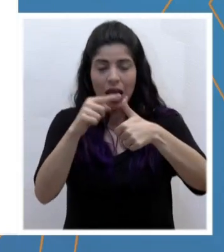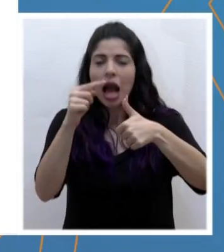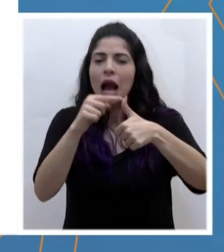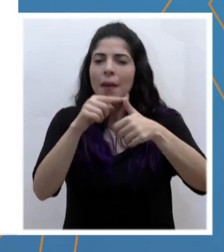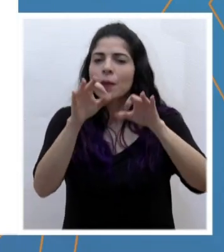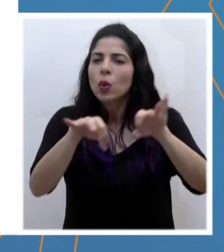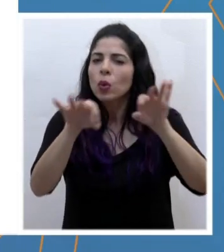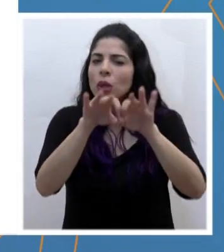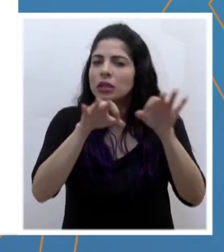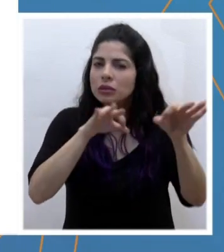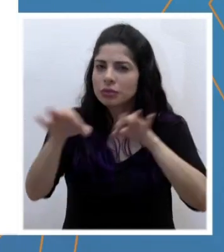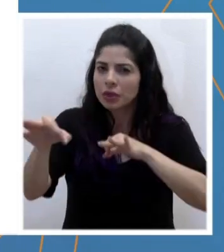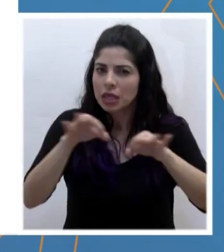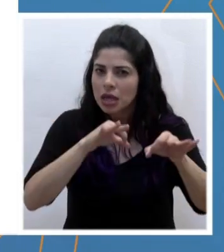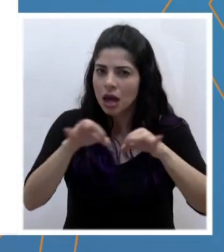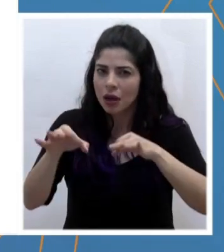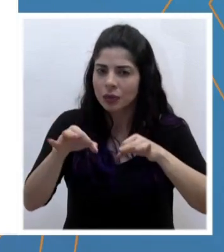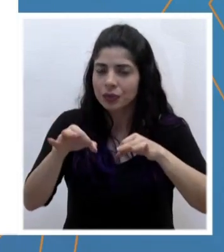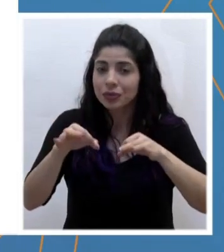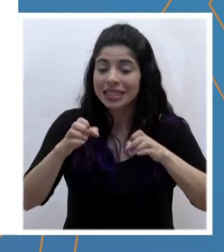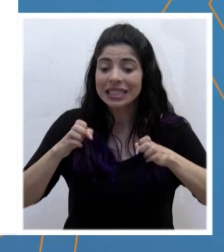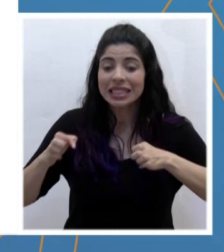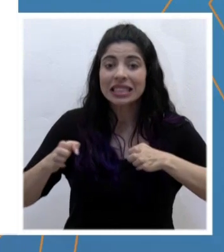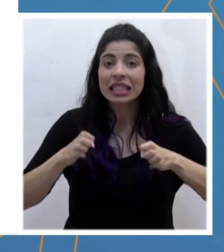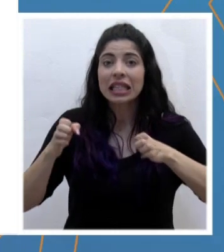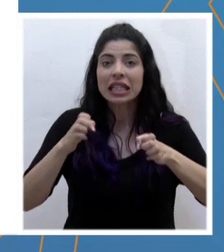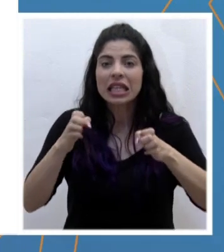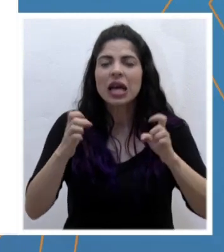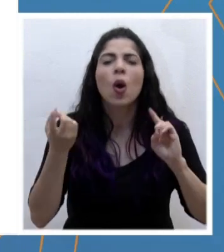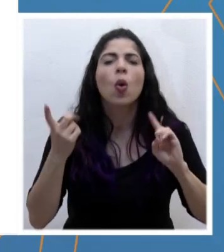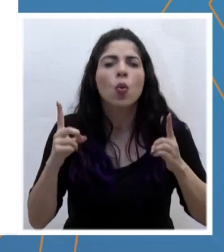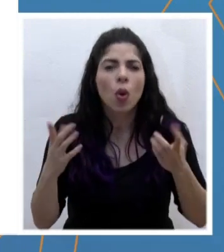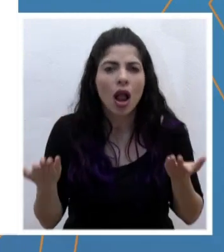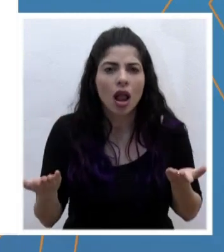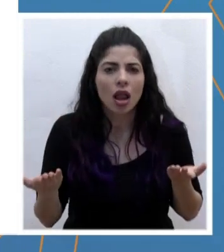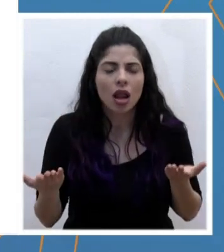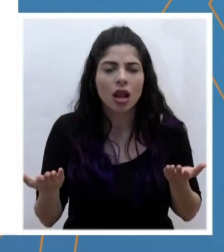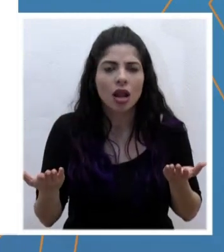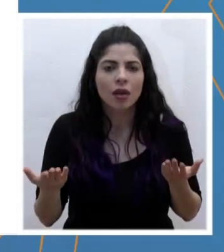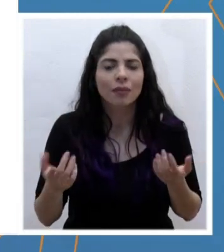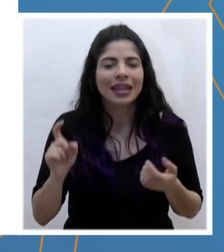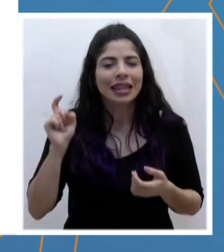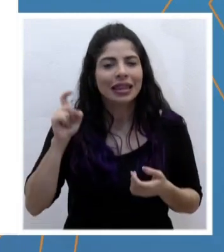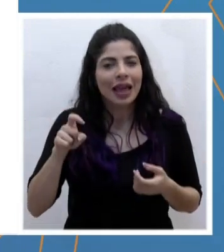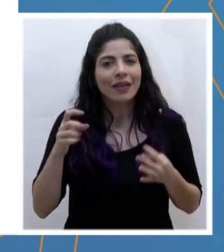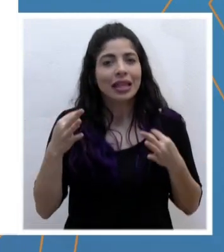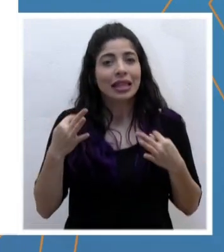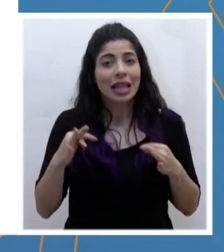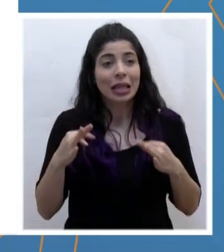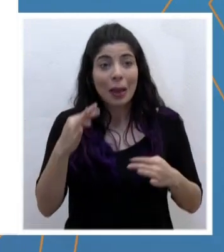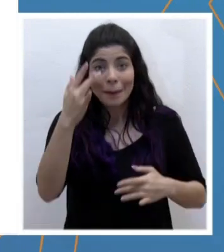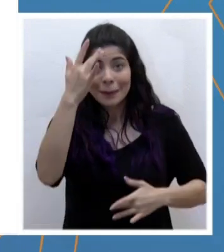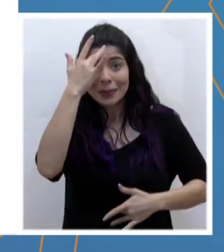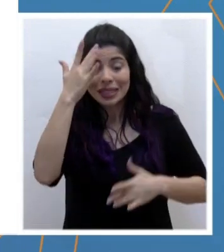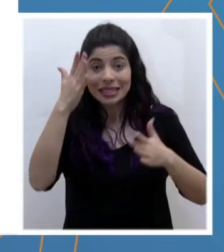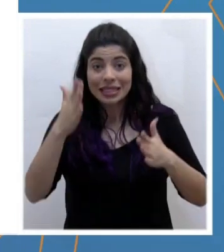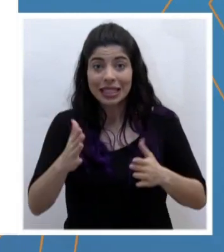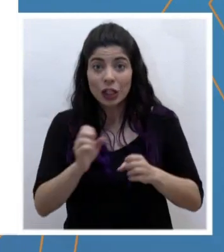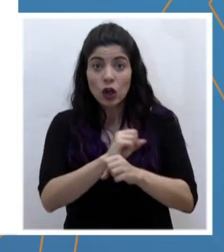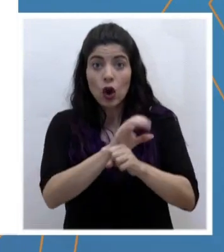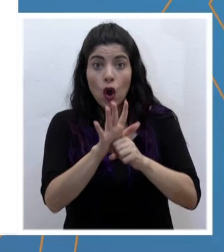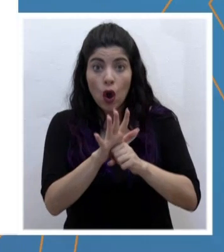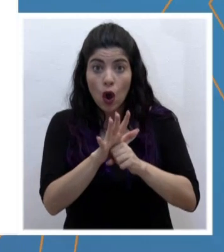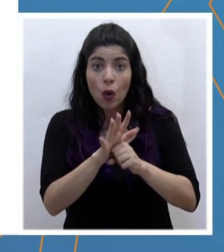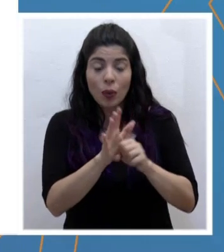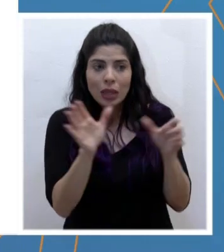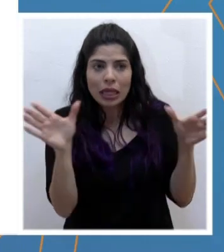explicar algo muy importante, y es que la estrategia se basa en que tenemos que tratar de contener los pacientes COVID o en